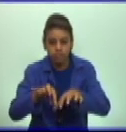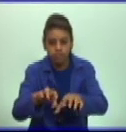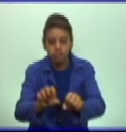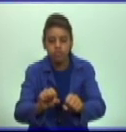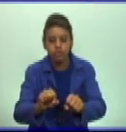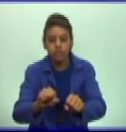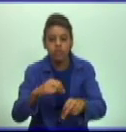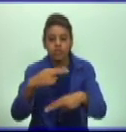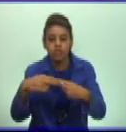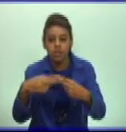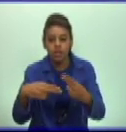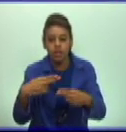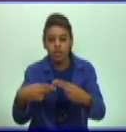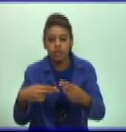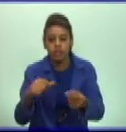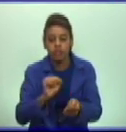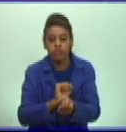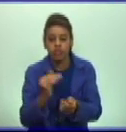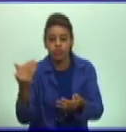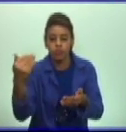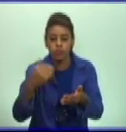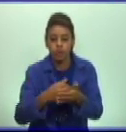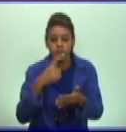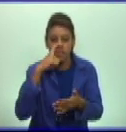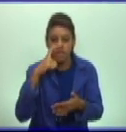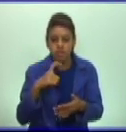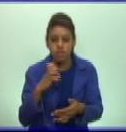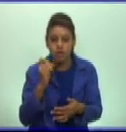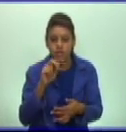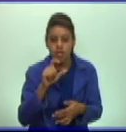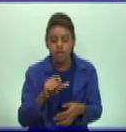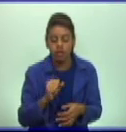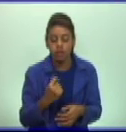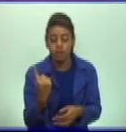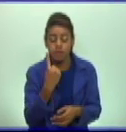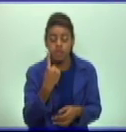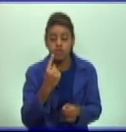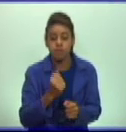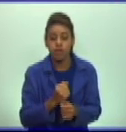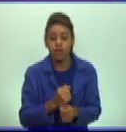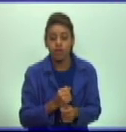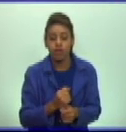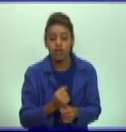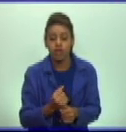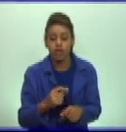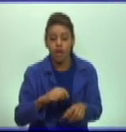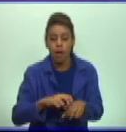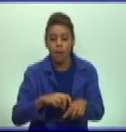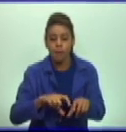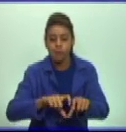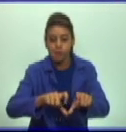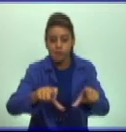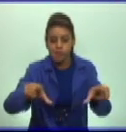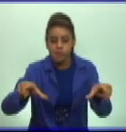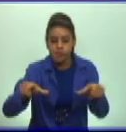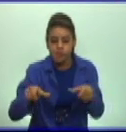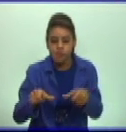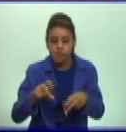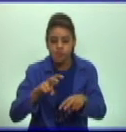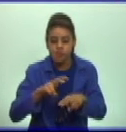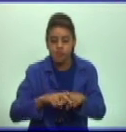tribunas abiertas. Se lleva a cabo la primera emisión de la mesa redonda para lograr